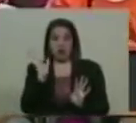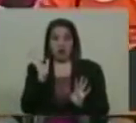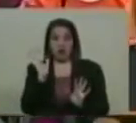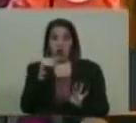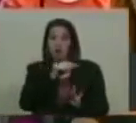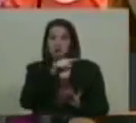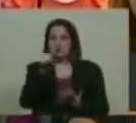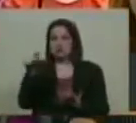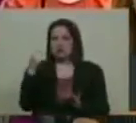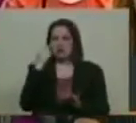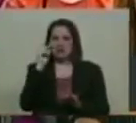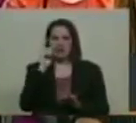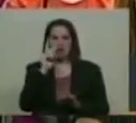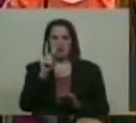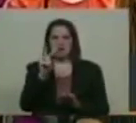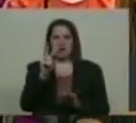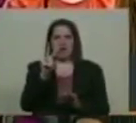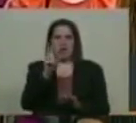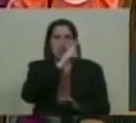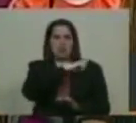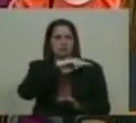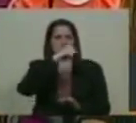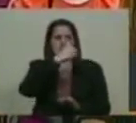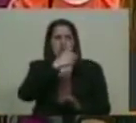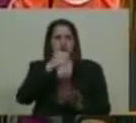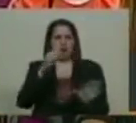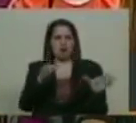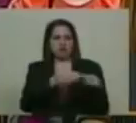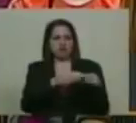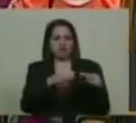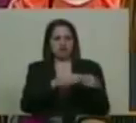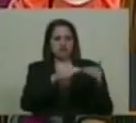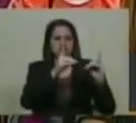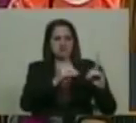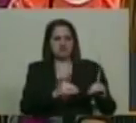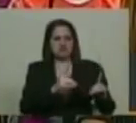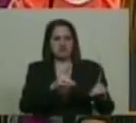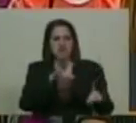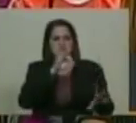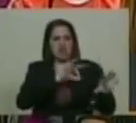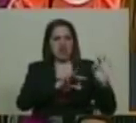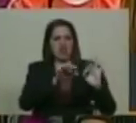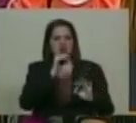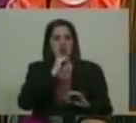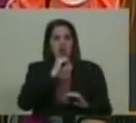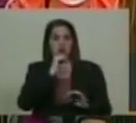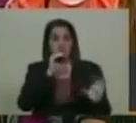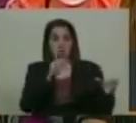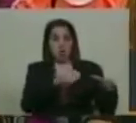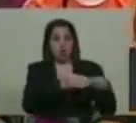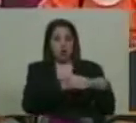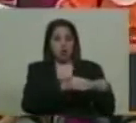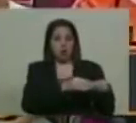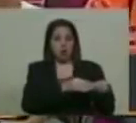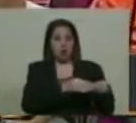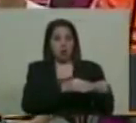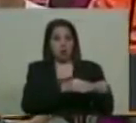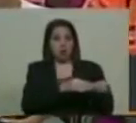Ustedes ven la junta directiva que eligió la Asamblea Nacional a Decaburguesa en desacato.